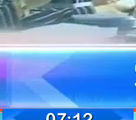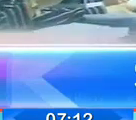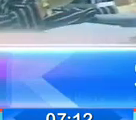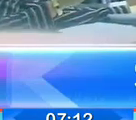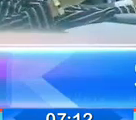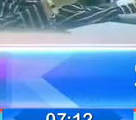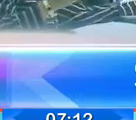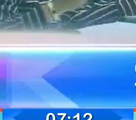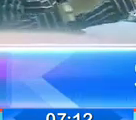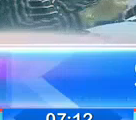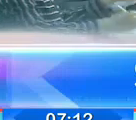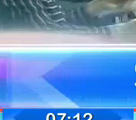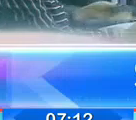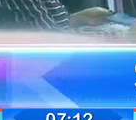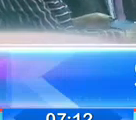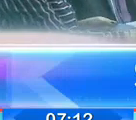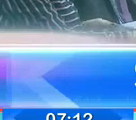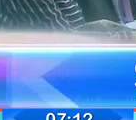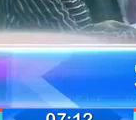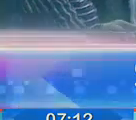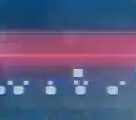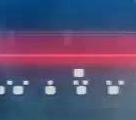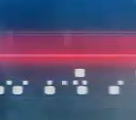Ya regresamos con esta información.